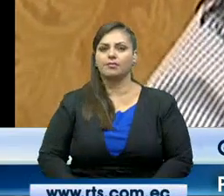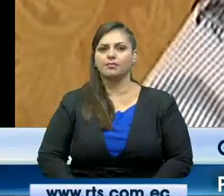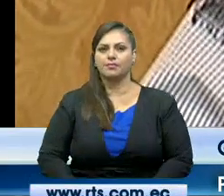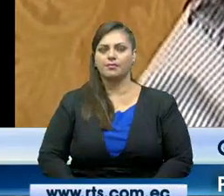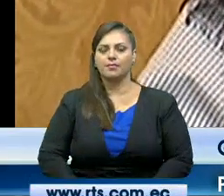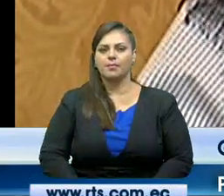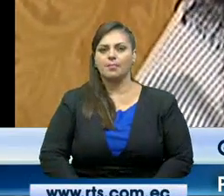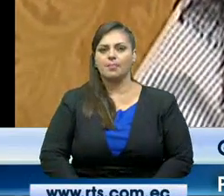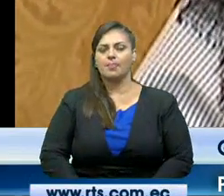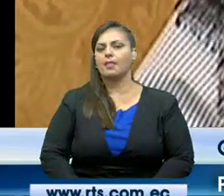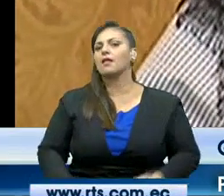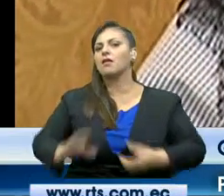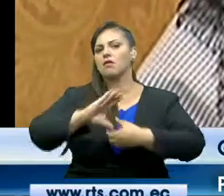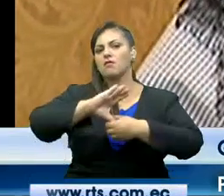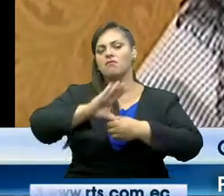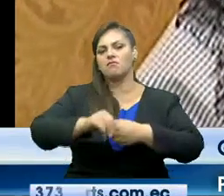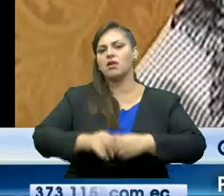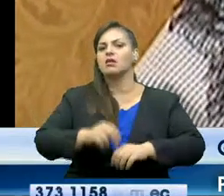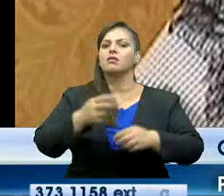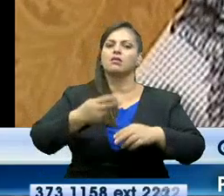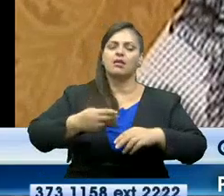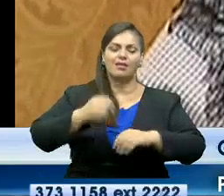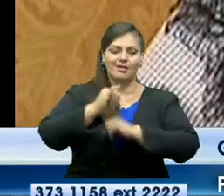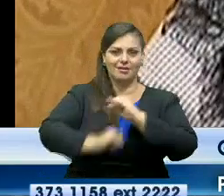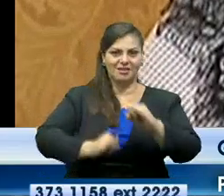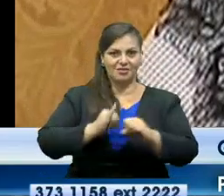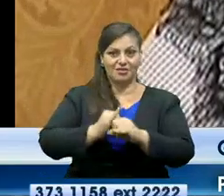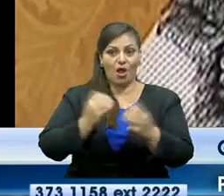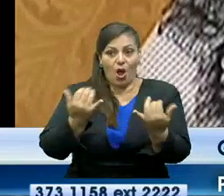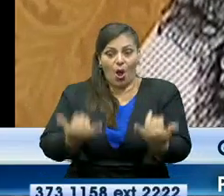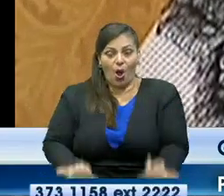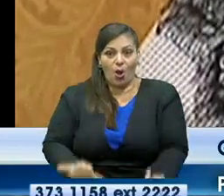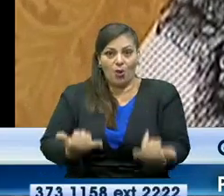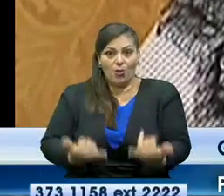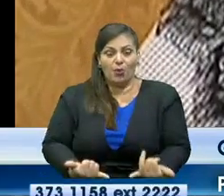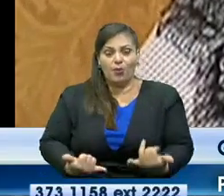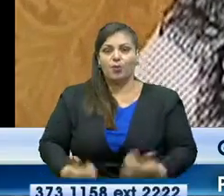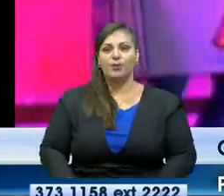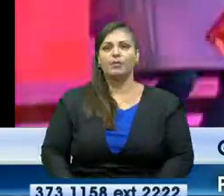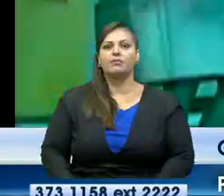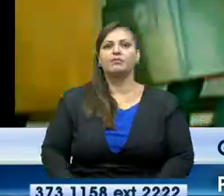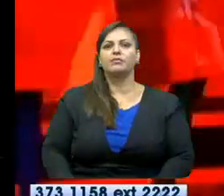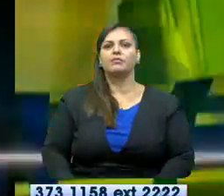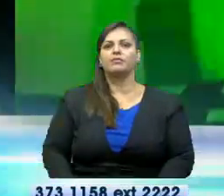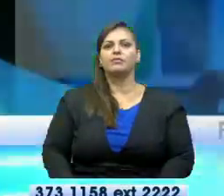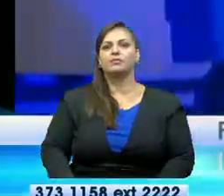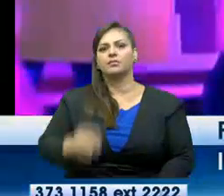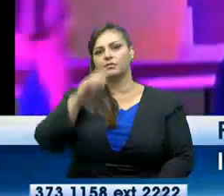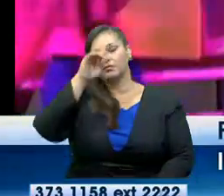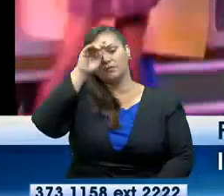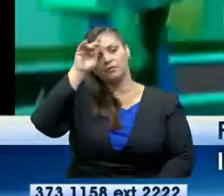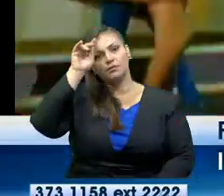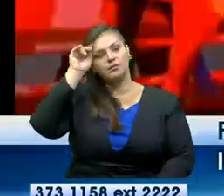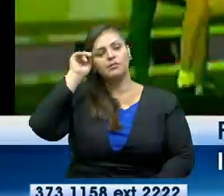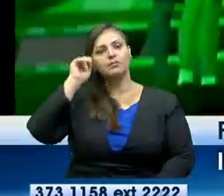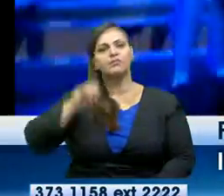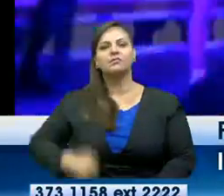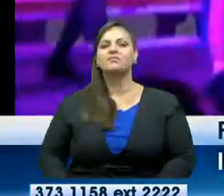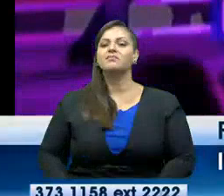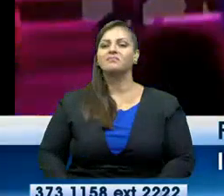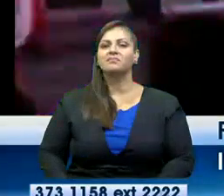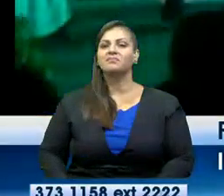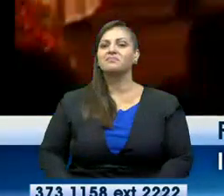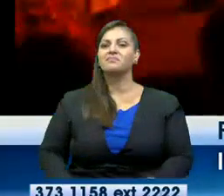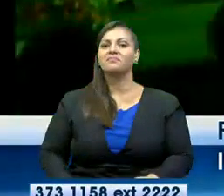ferias internacionales. En este caso, hemos invitado a Argentina. La Feria del Libro llegó,